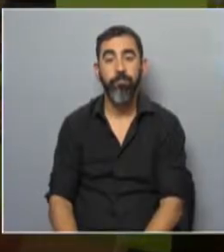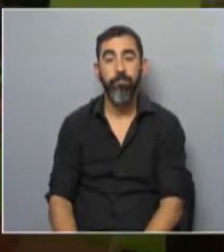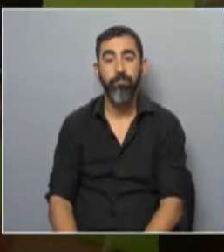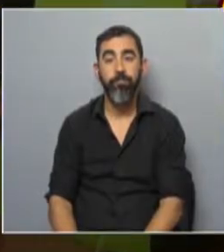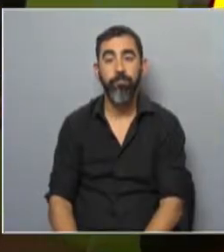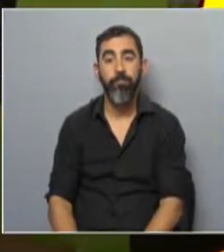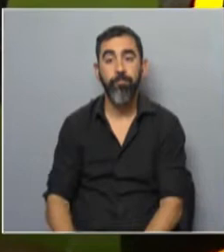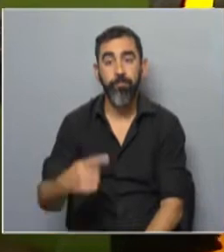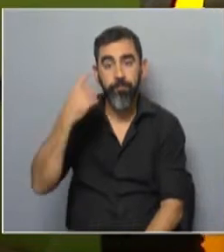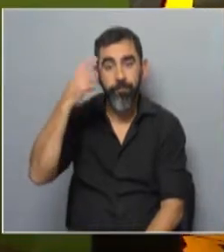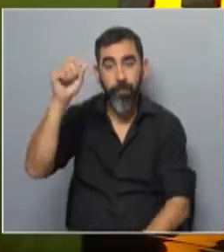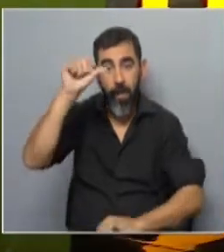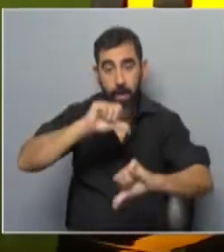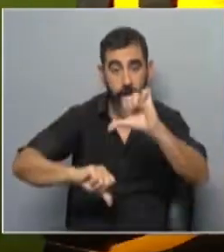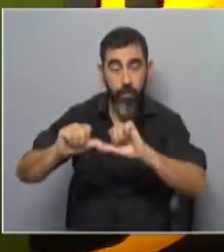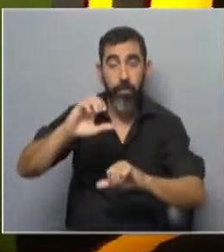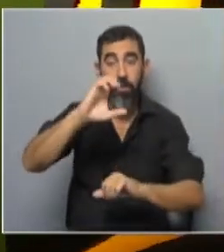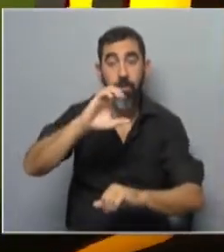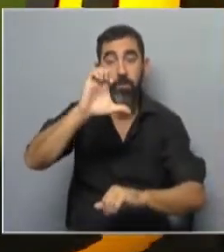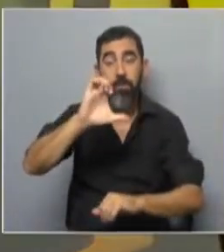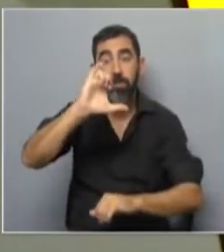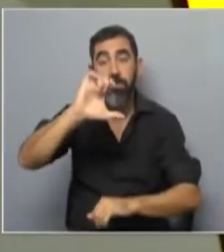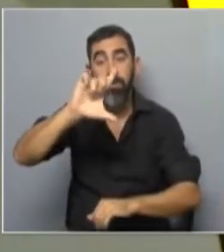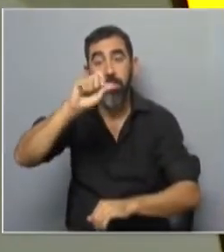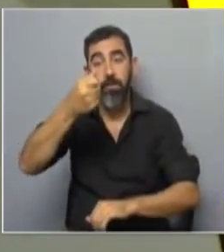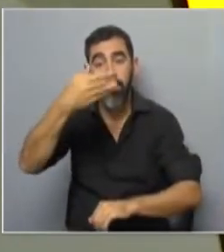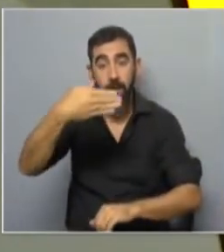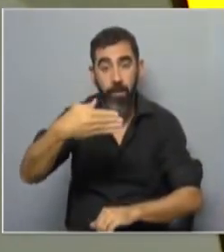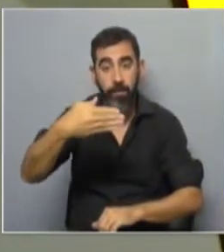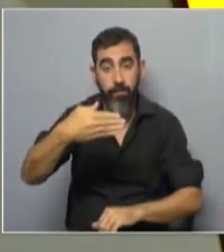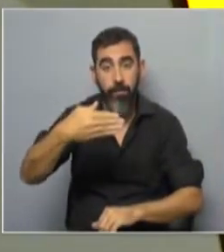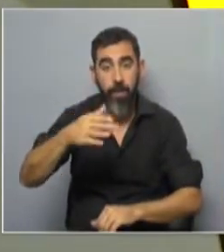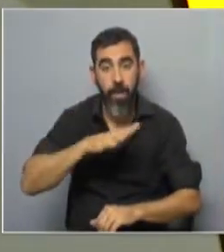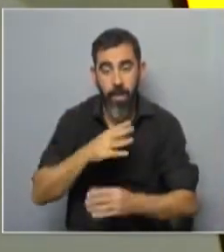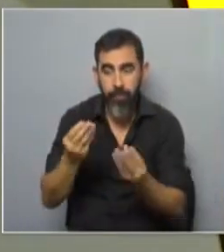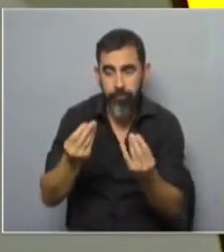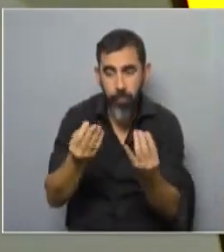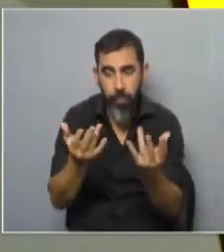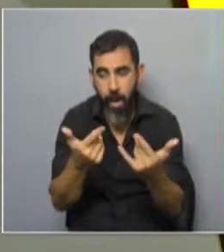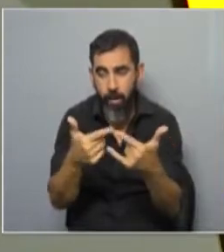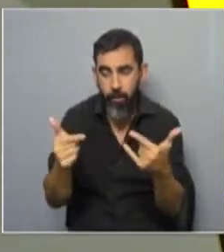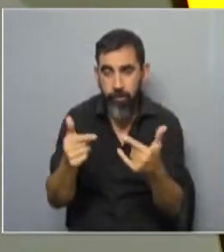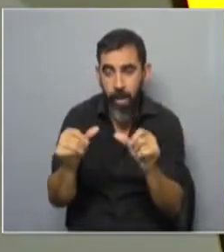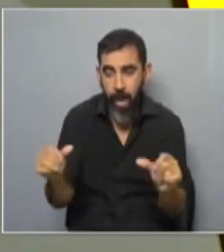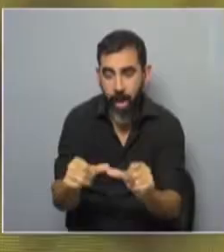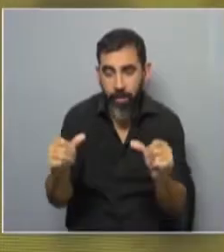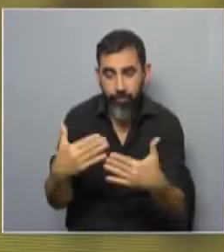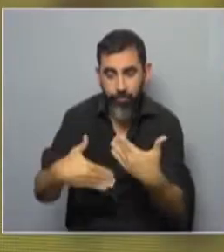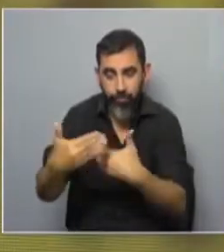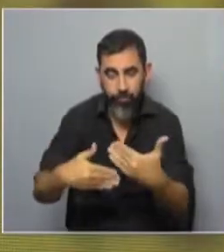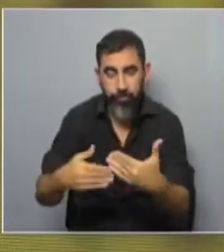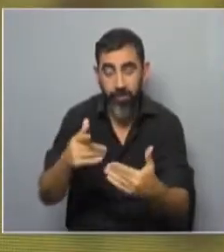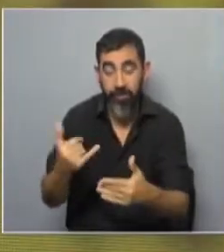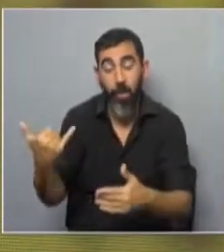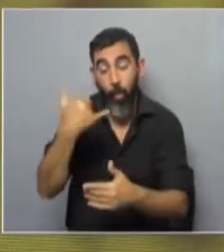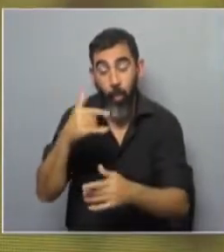La idea de laboratorio, Alexandra, ¿no? SciLab, ¿no? La idea de laboratorio y ya ves mucha mano, ¿no? Mucho de pasar a la acción. Claro, bueno, ella